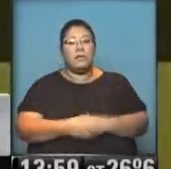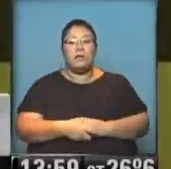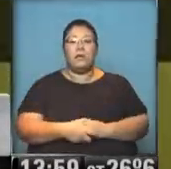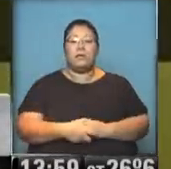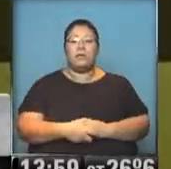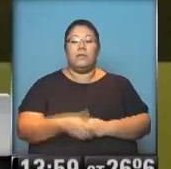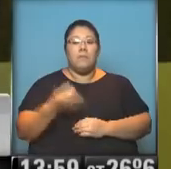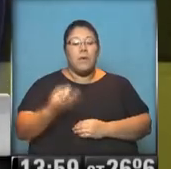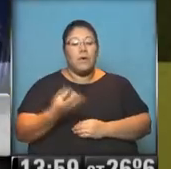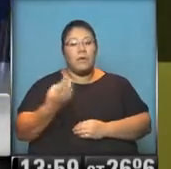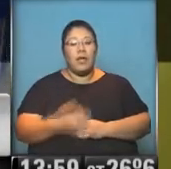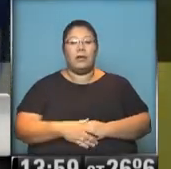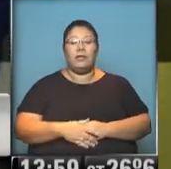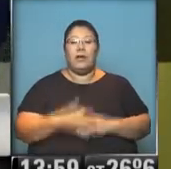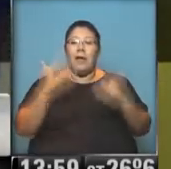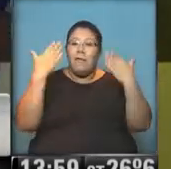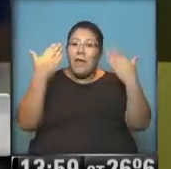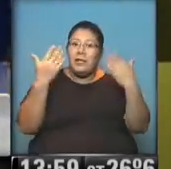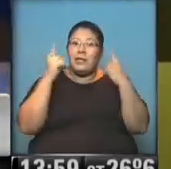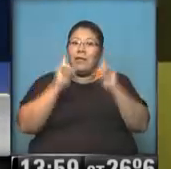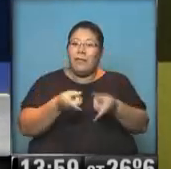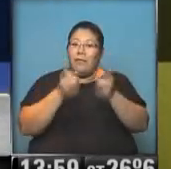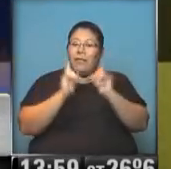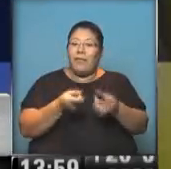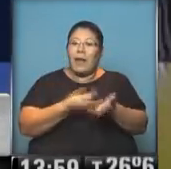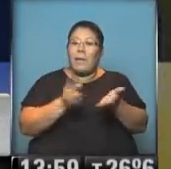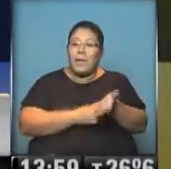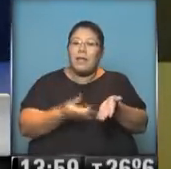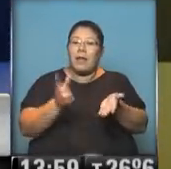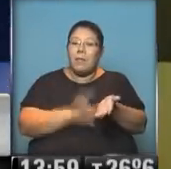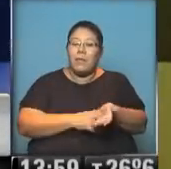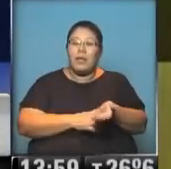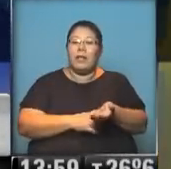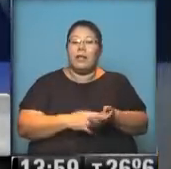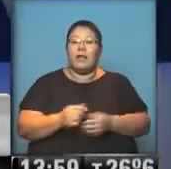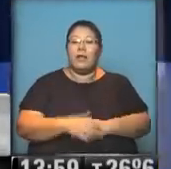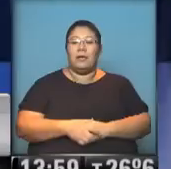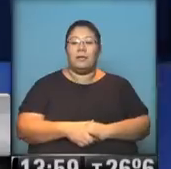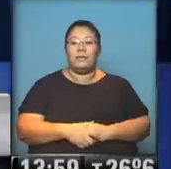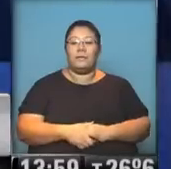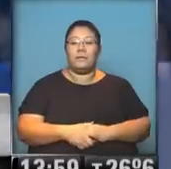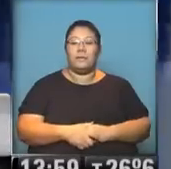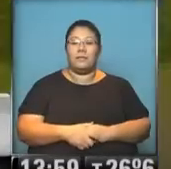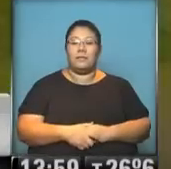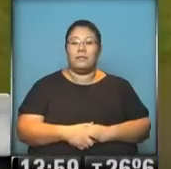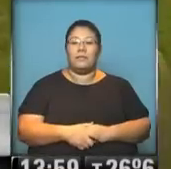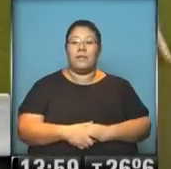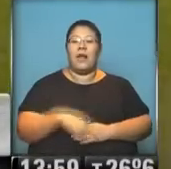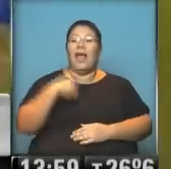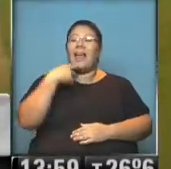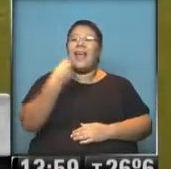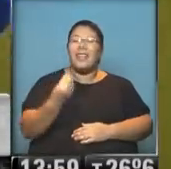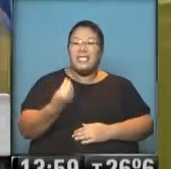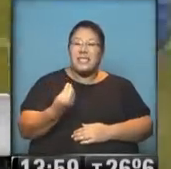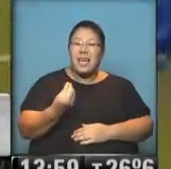Qué bien. Bueno, lo sigue felicitando, lo claro. Lo de recuerdo, yo lo quiero tener de recuerdo. Ya que él no lo quiere, yo lo quiero. De acuerdo. Lo que dice Bielsa es